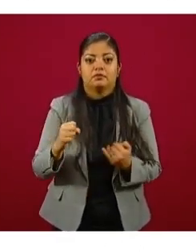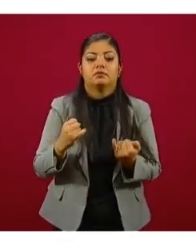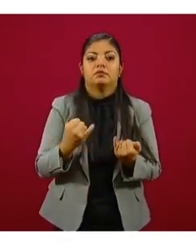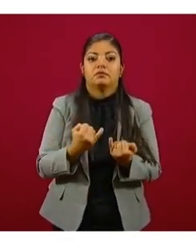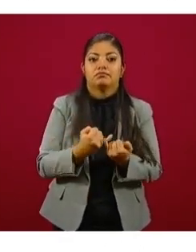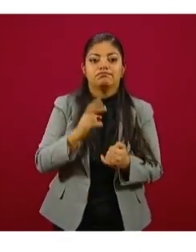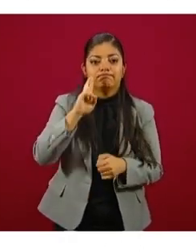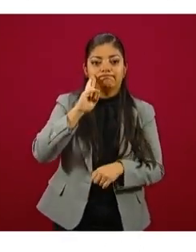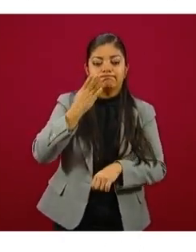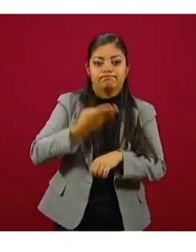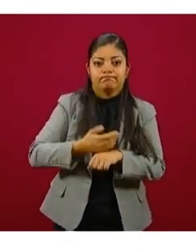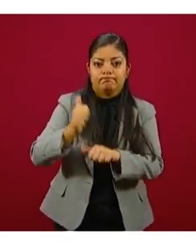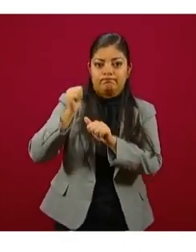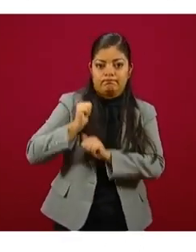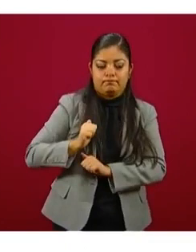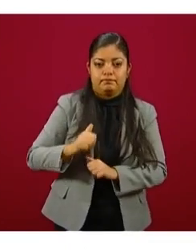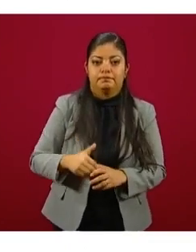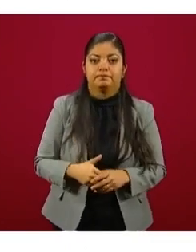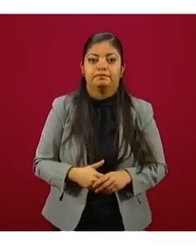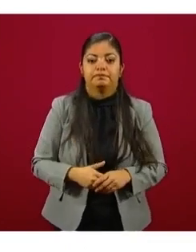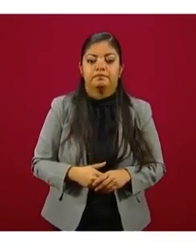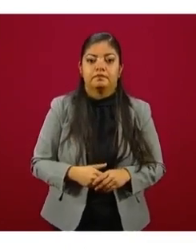la autoridad operativa responsable.